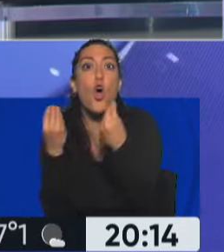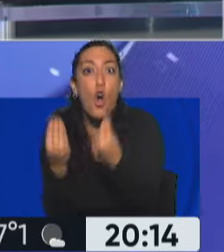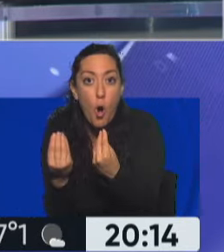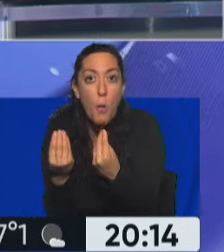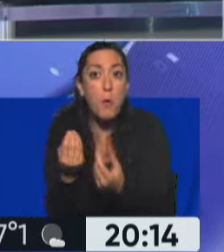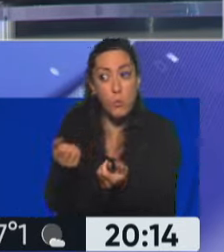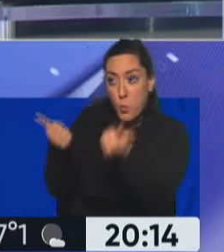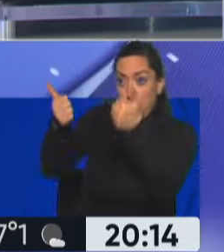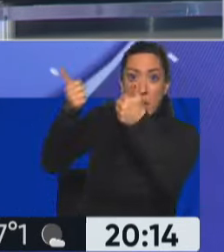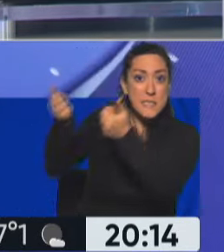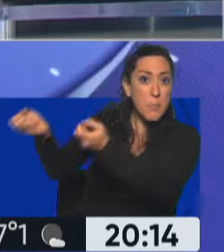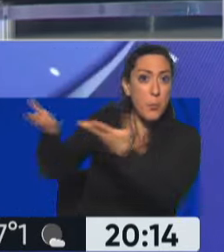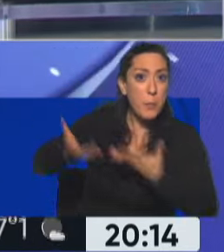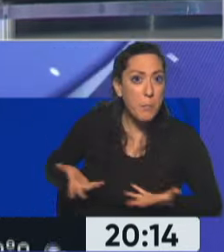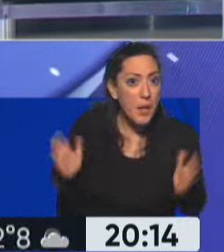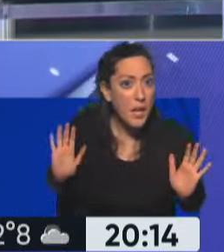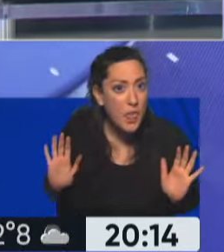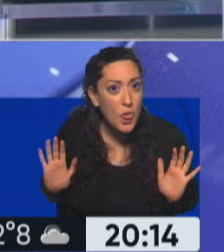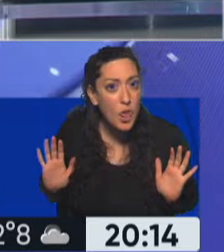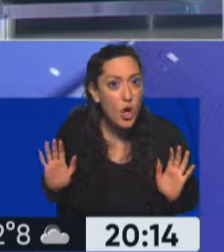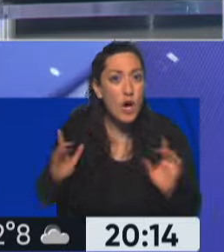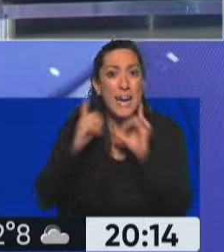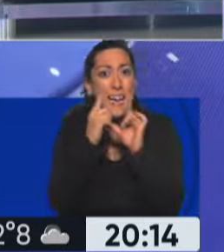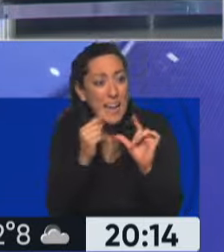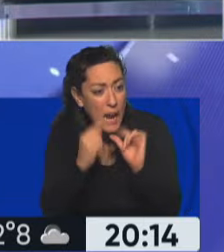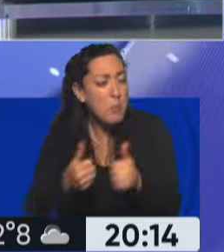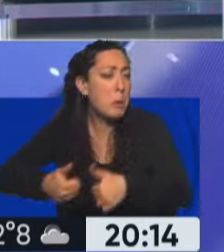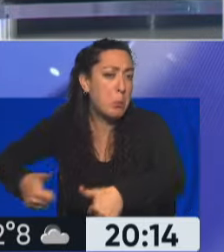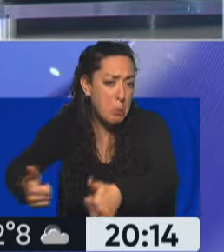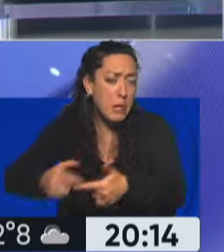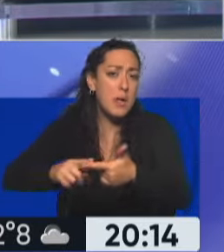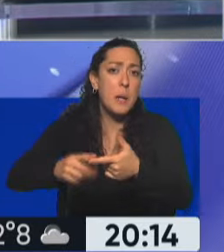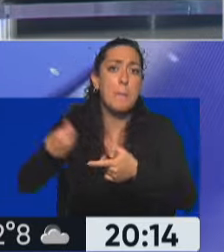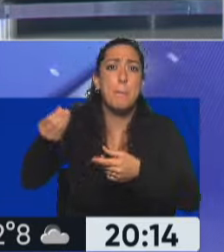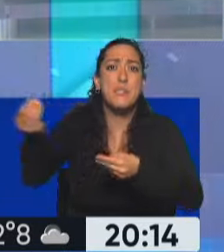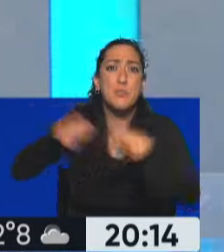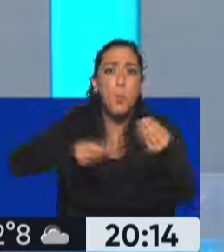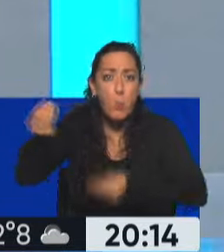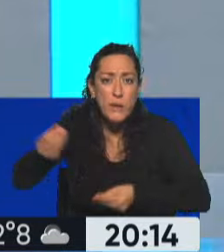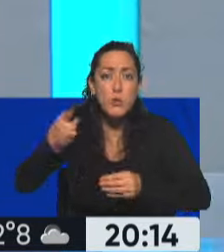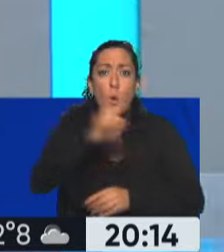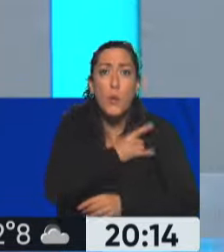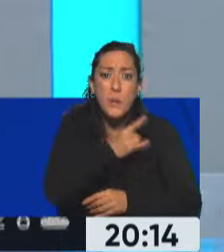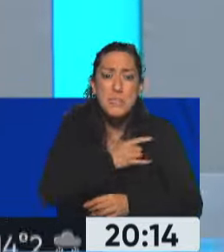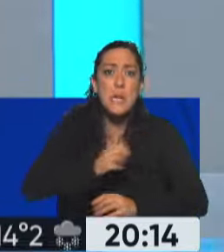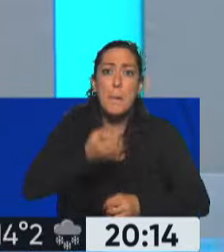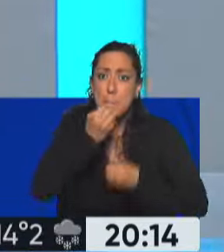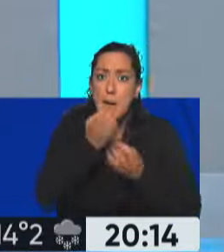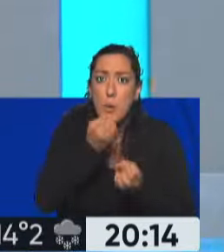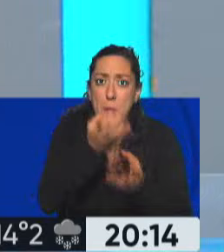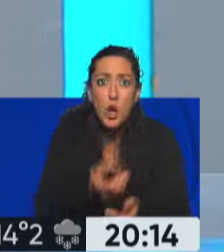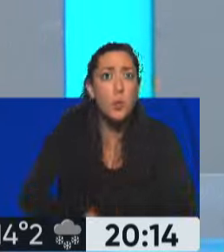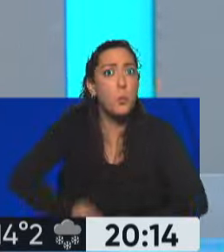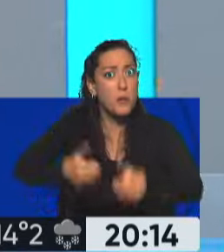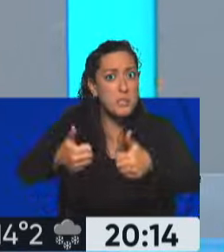nosotros no estamos en en contra ni del reclamo y de que no sean mejores los presupuesto de las universidades que si bien Podemos hablar de ello han